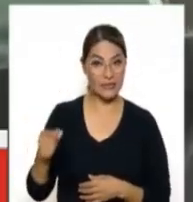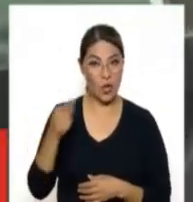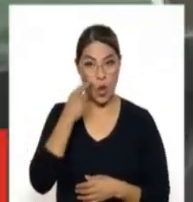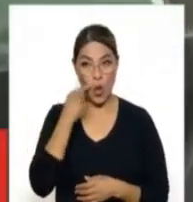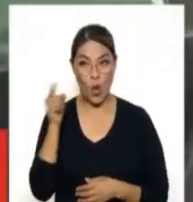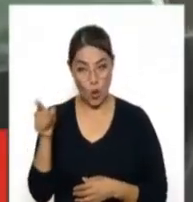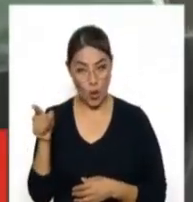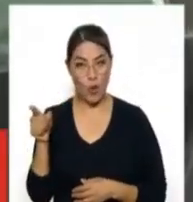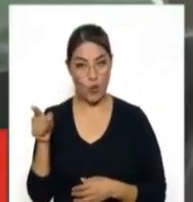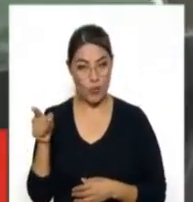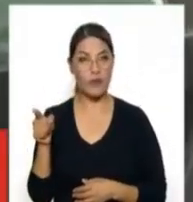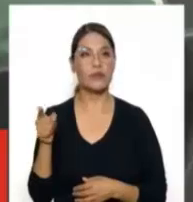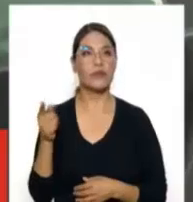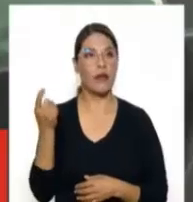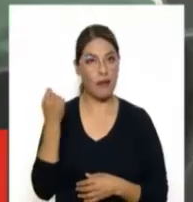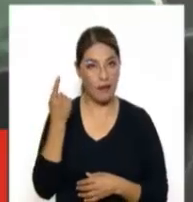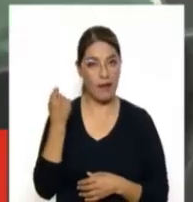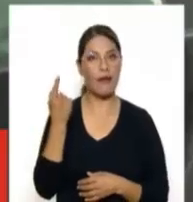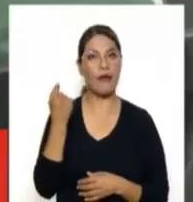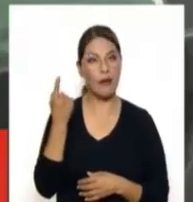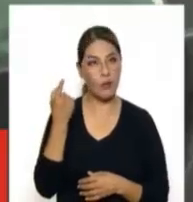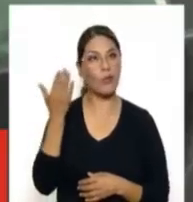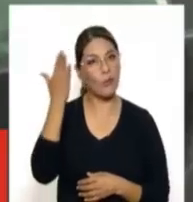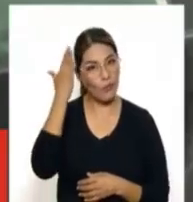ahora lo sé en retrospecto,